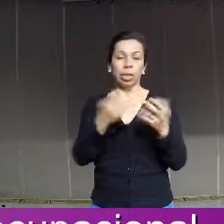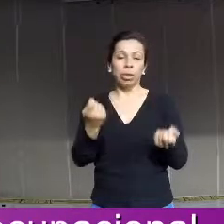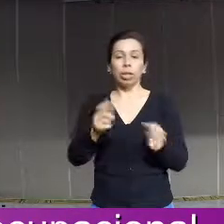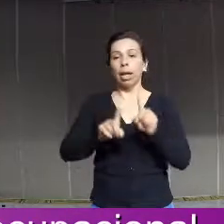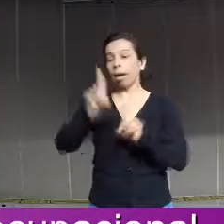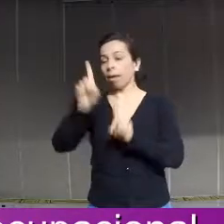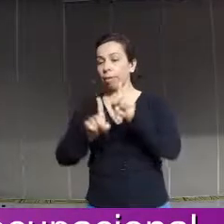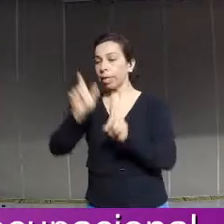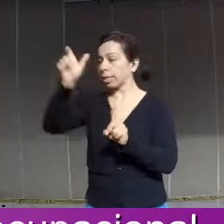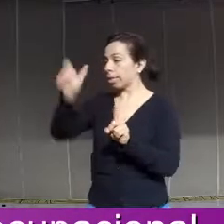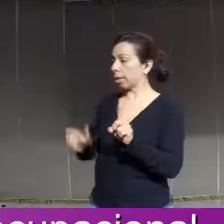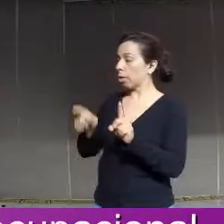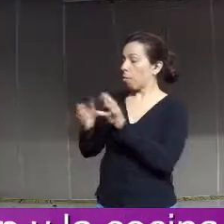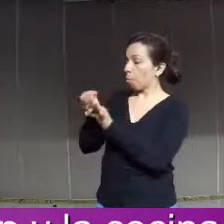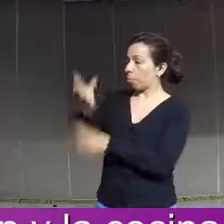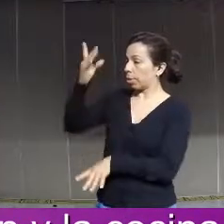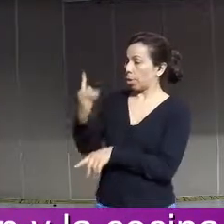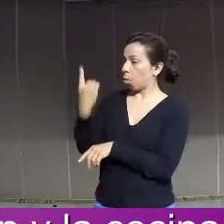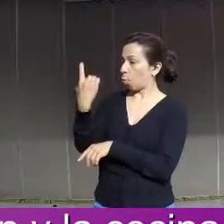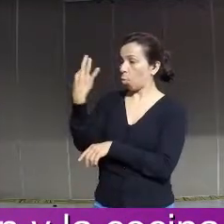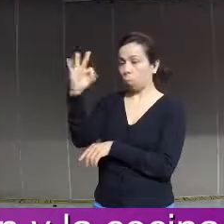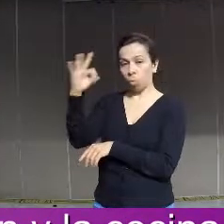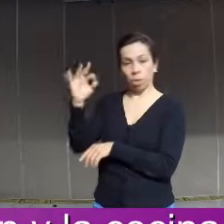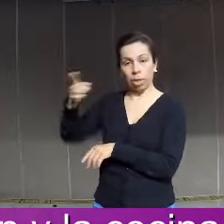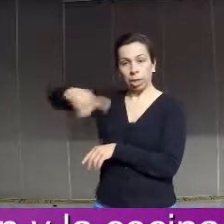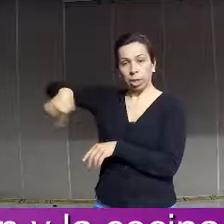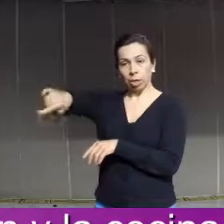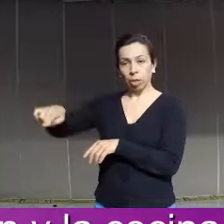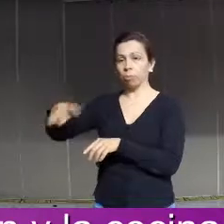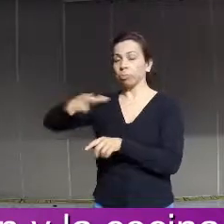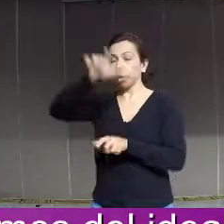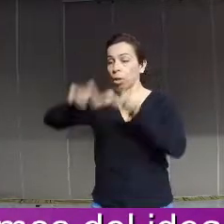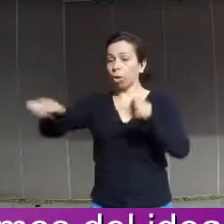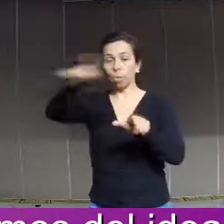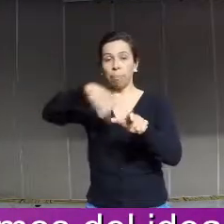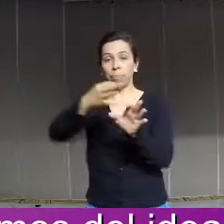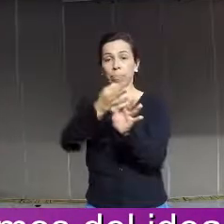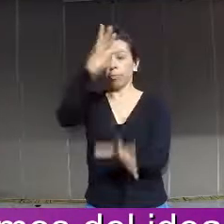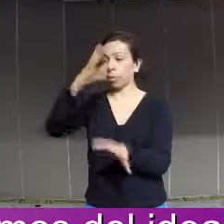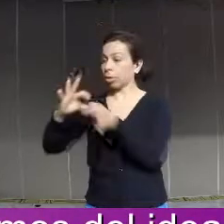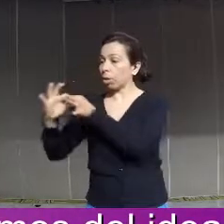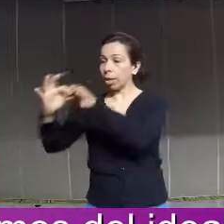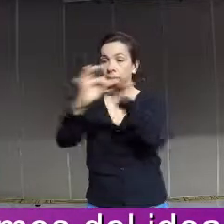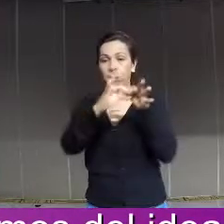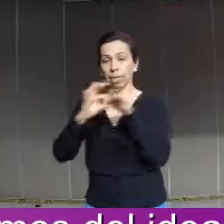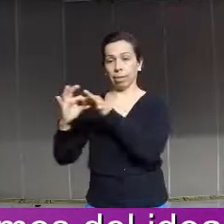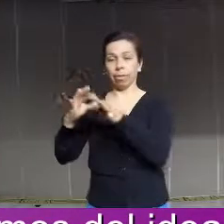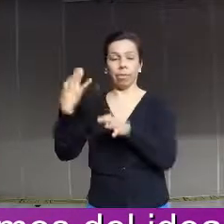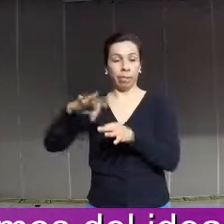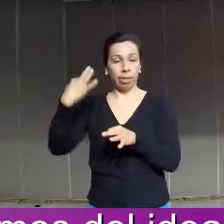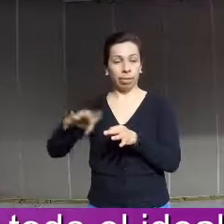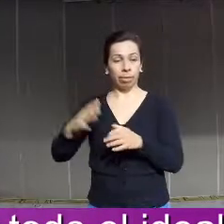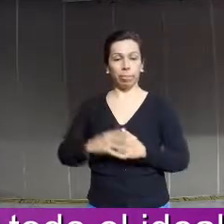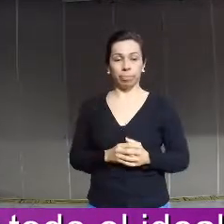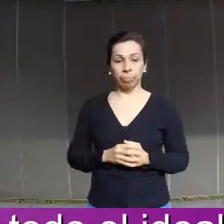¿sí? O sea, el ideal siempre, obviamente, es trabajar en un equipo interdisciplinario con un abordaje integral. Sabemos que muchas